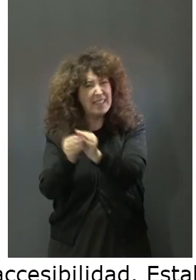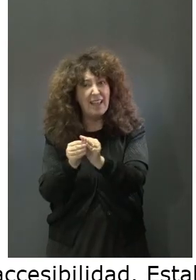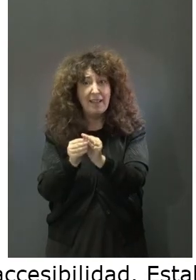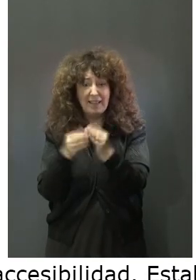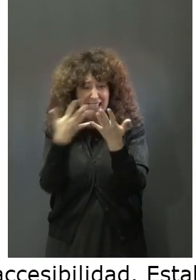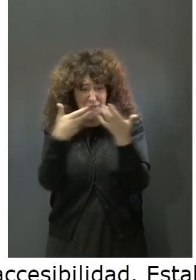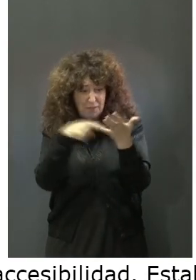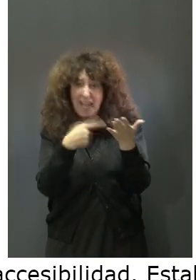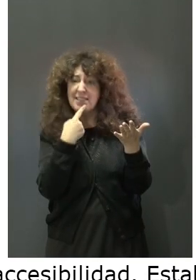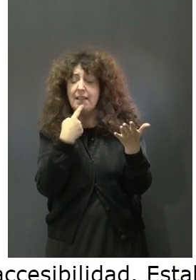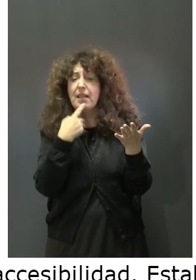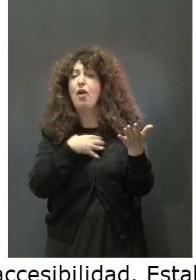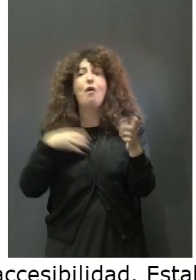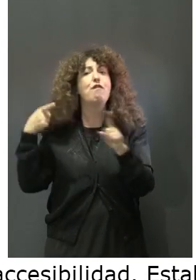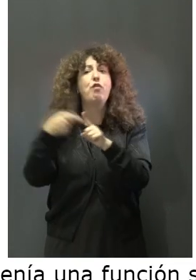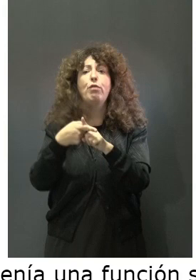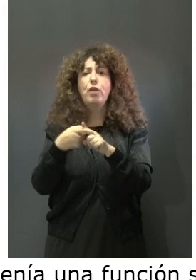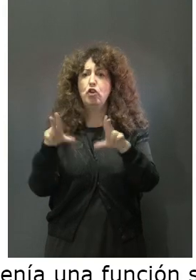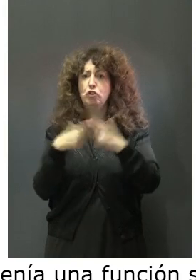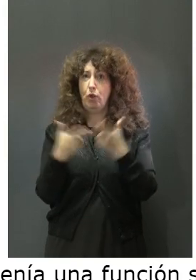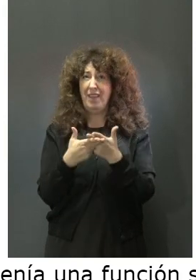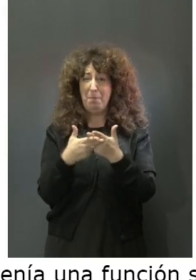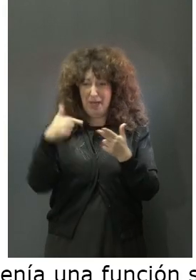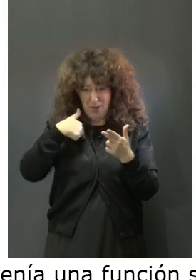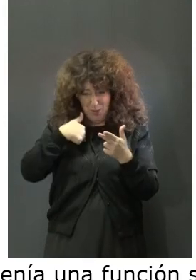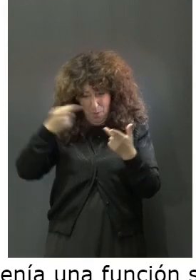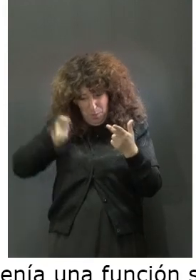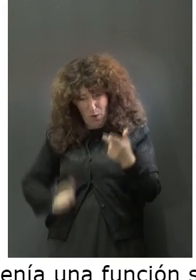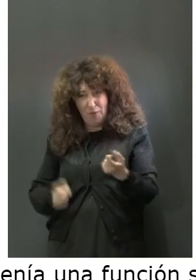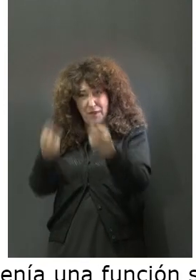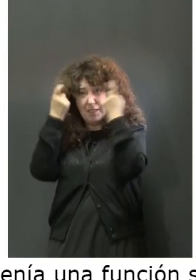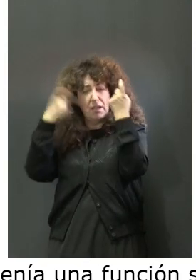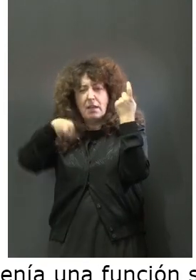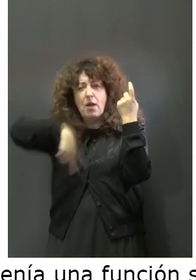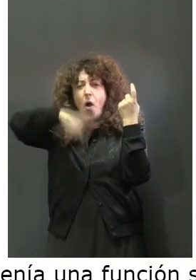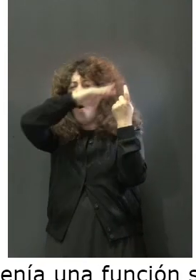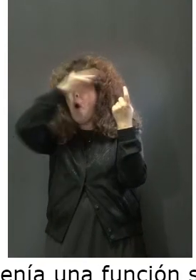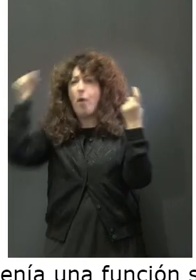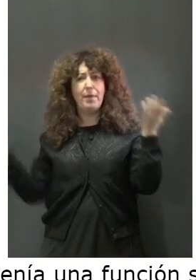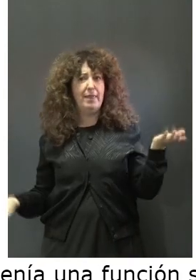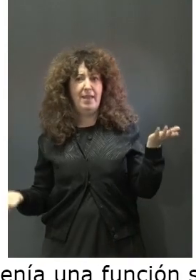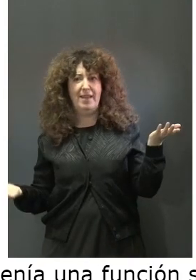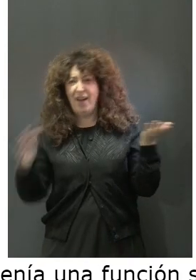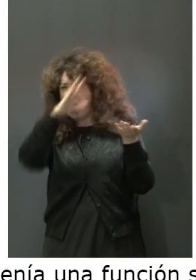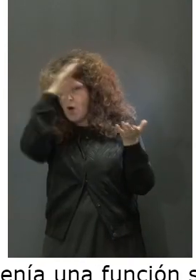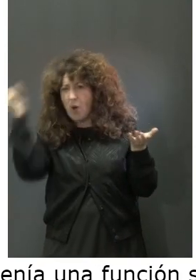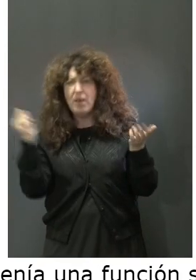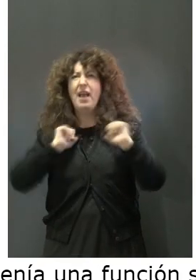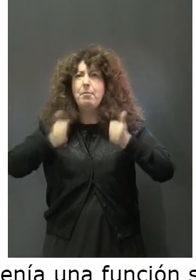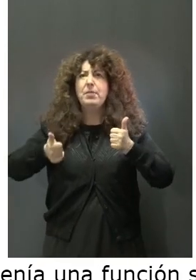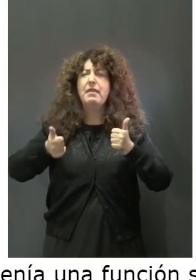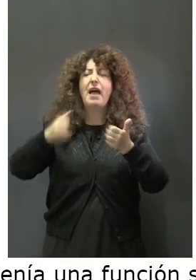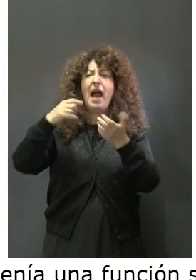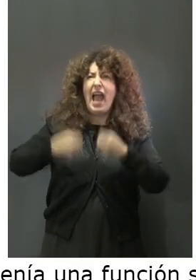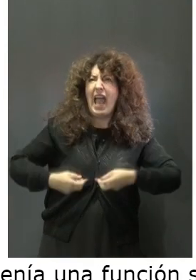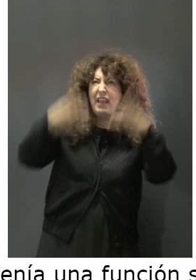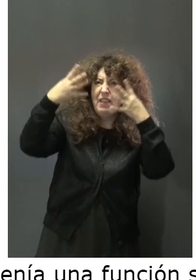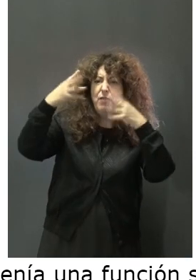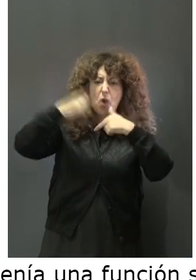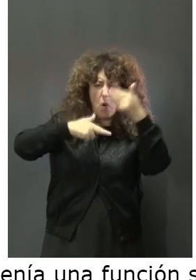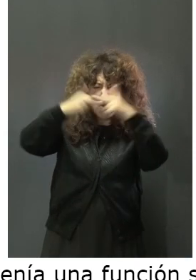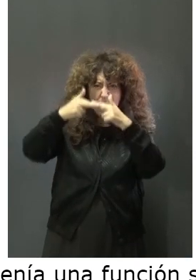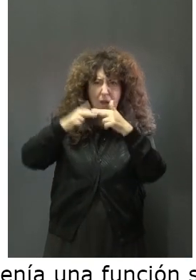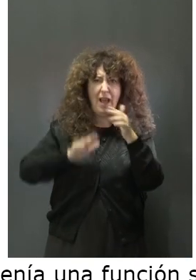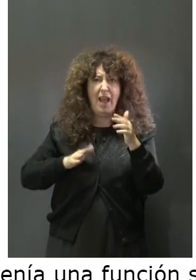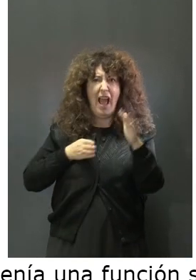una función social. ¿En qué momento del ejercicio profesional se nos ha olvidado eso tan importante y empezamos a construir edificios inaccesibles,